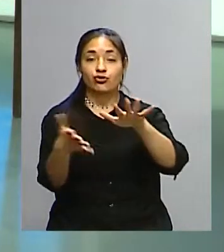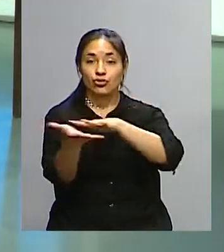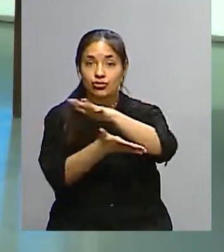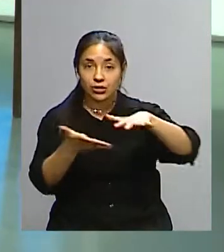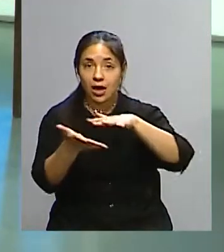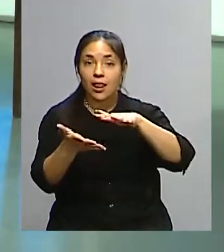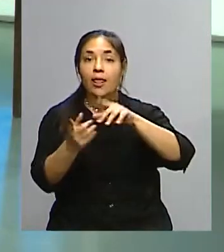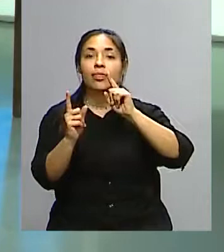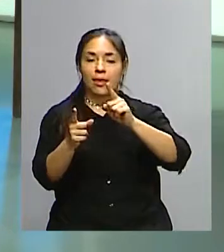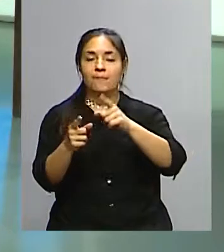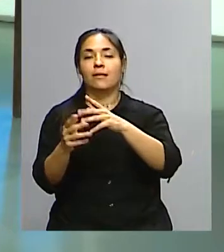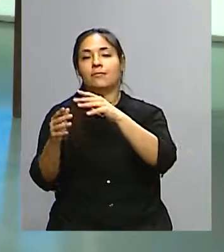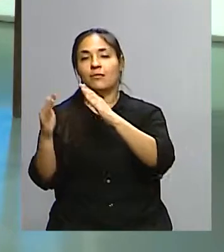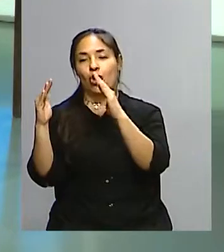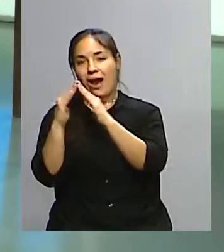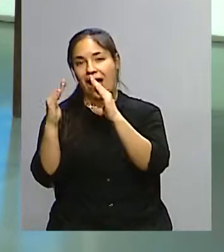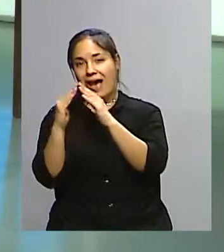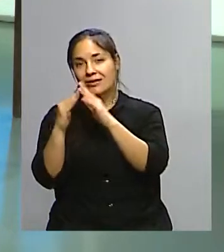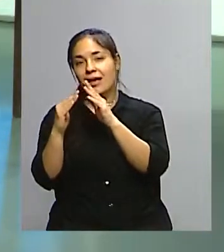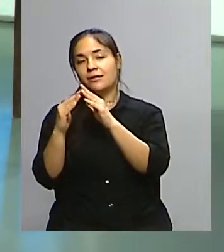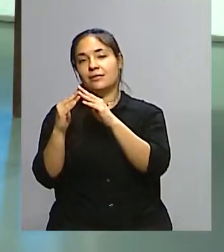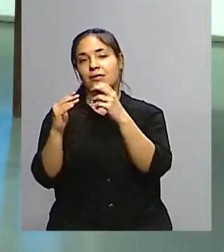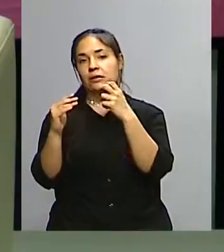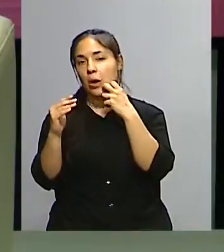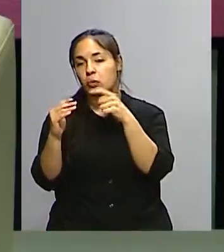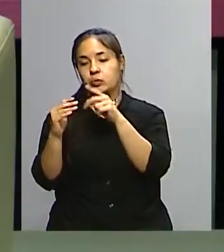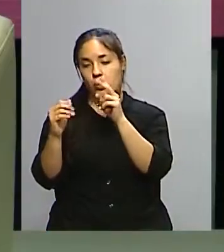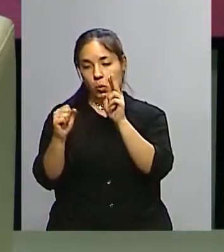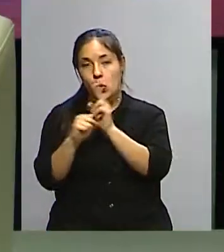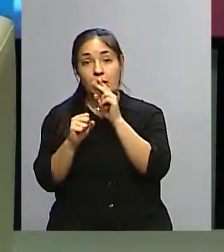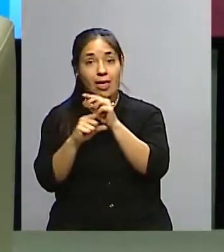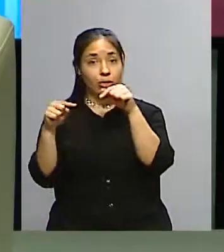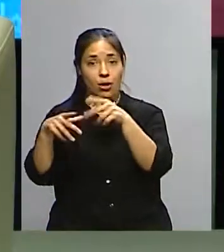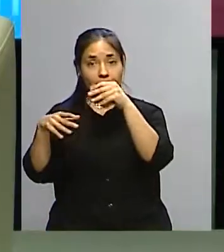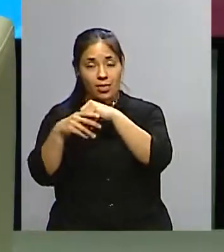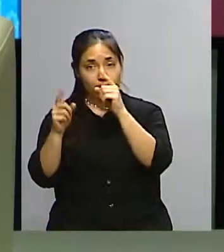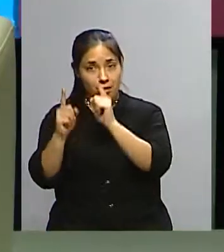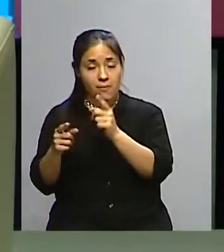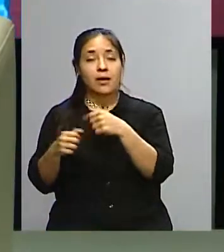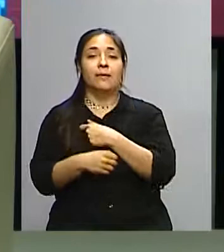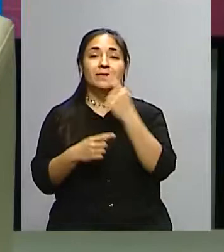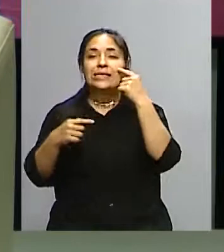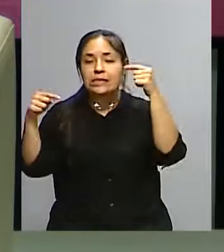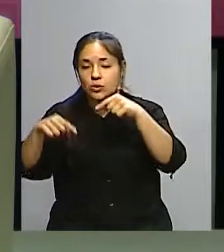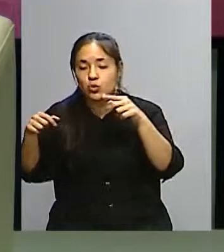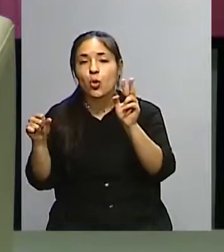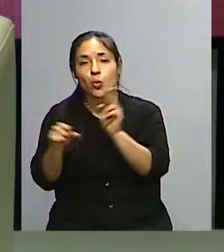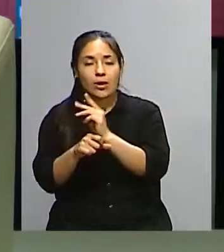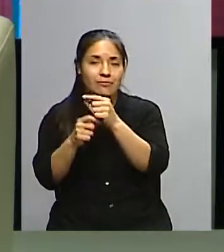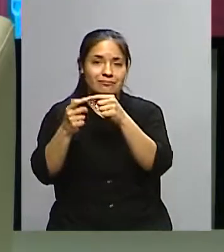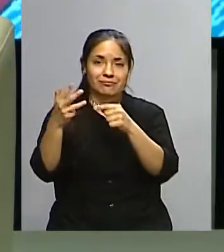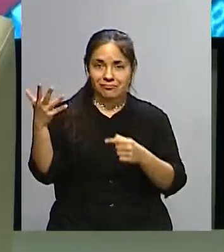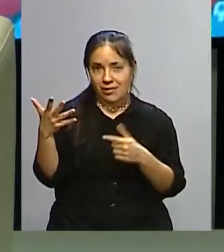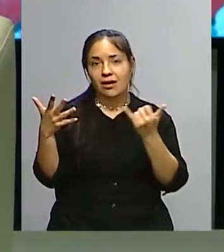las residencias de larga estadia geriátricos, en las instituciones y demás. Estamos avanzando en